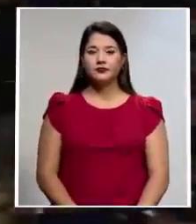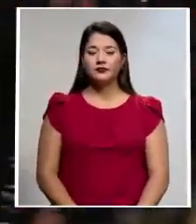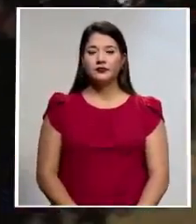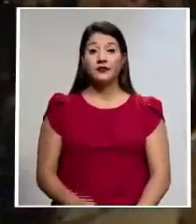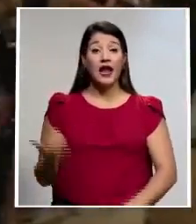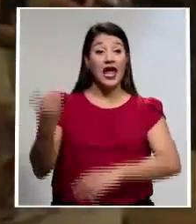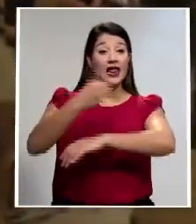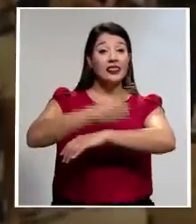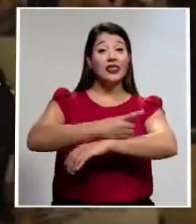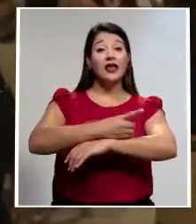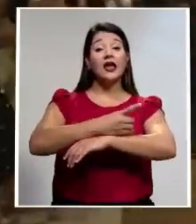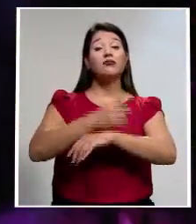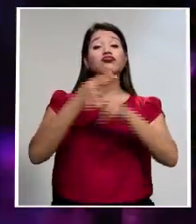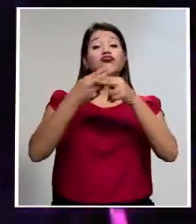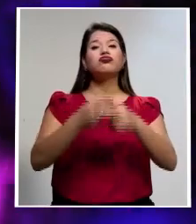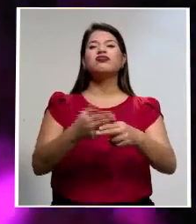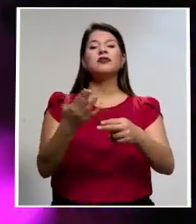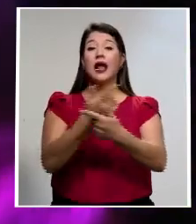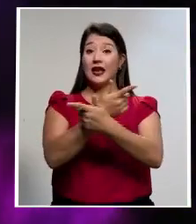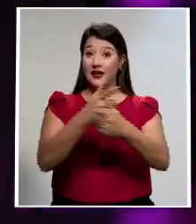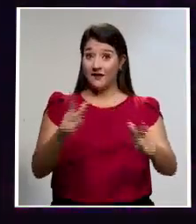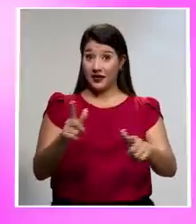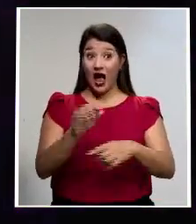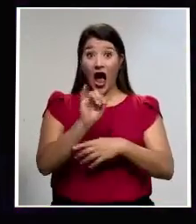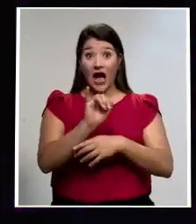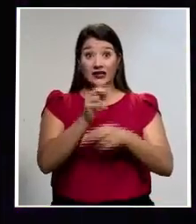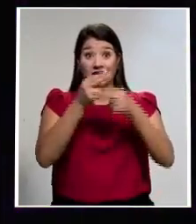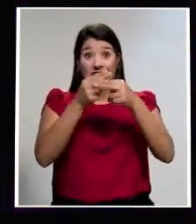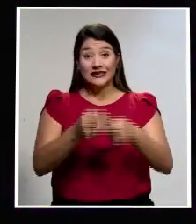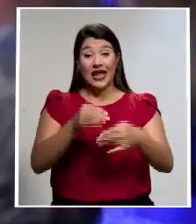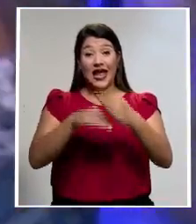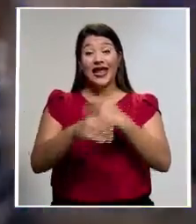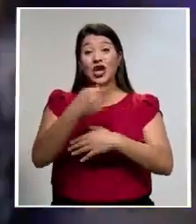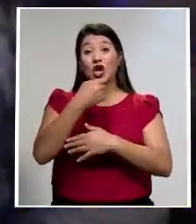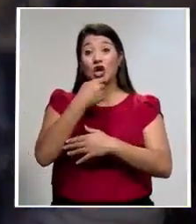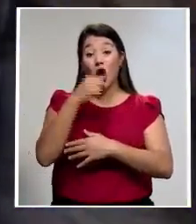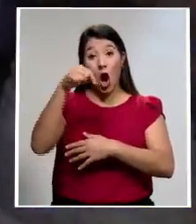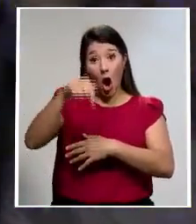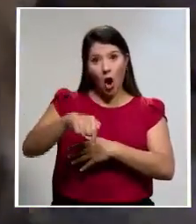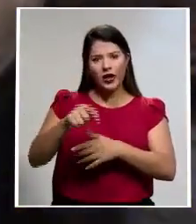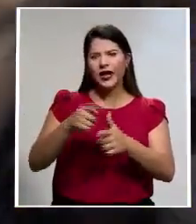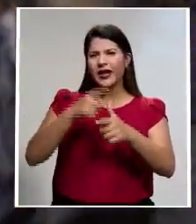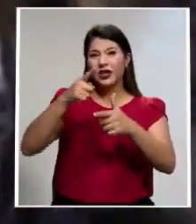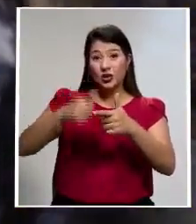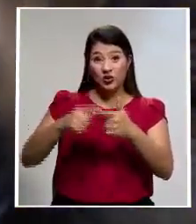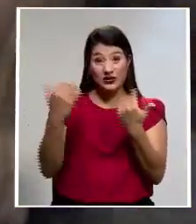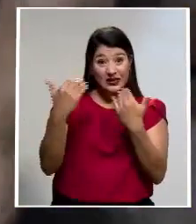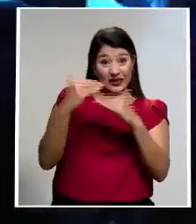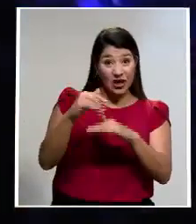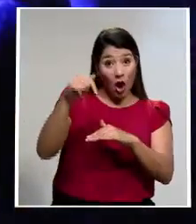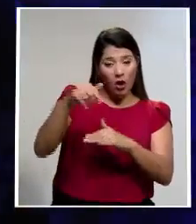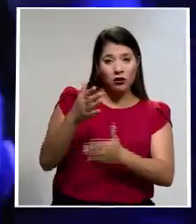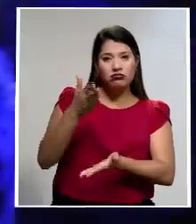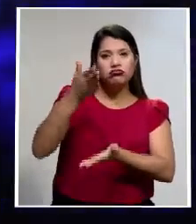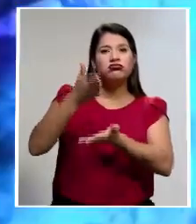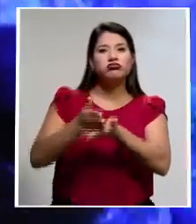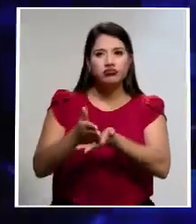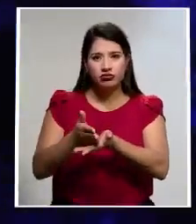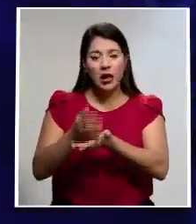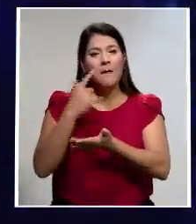El Día de la Libertad. Así se ha llamado en Inglaterra a la jornada en la que se levantaron casi todas las restricciones sanitarias